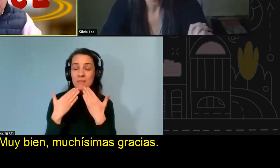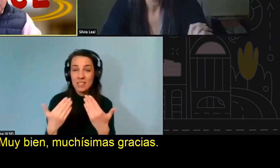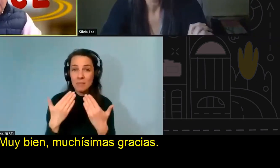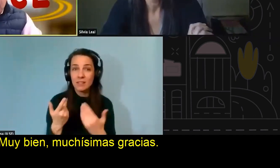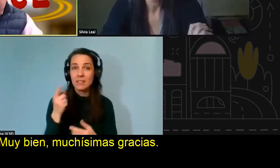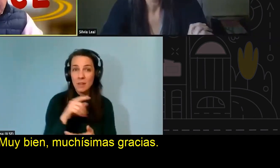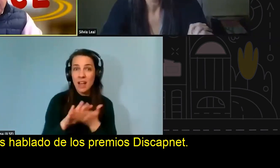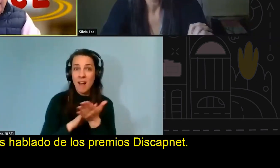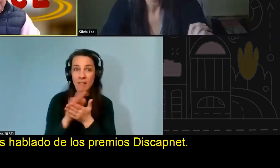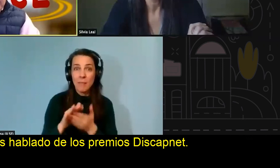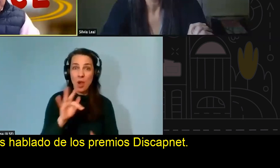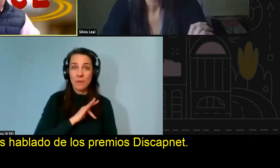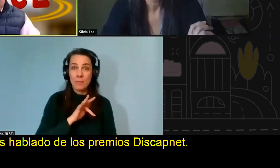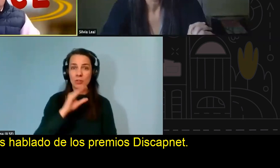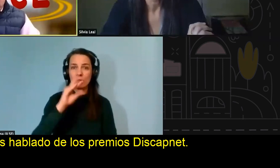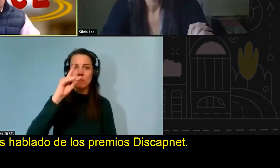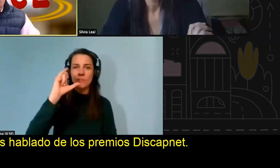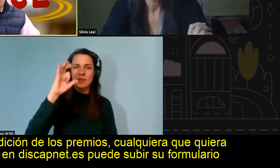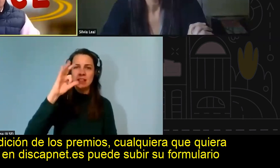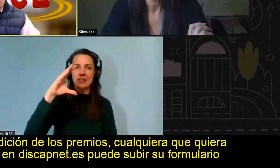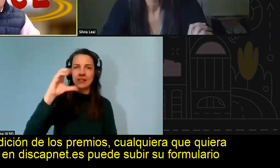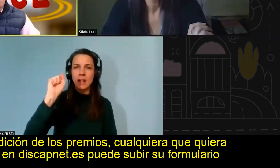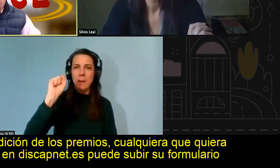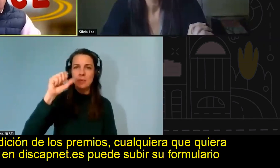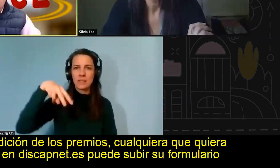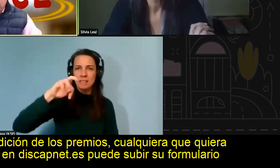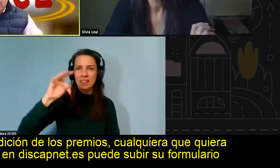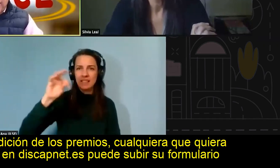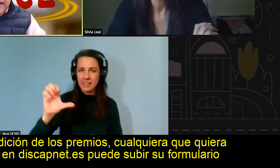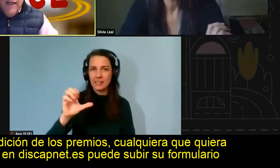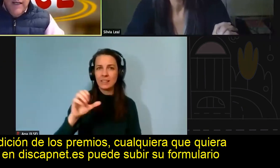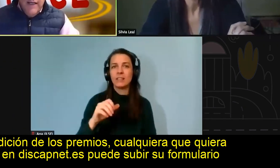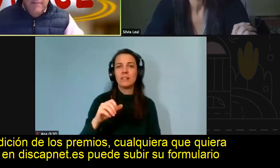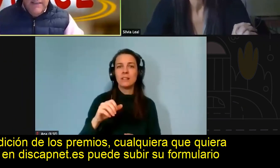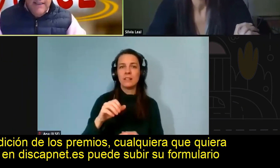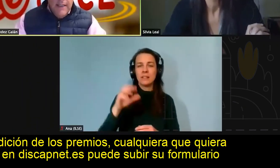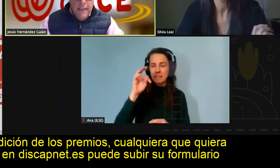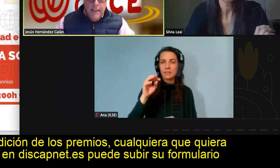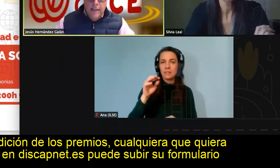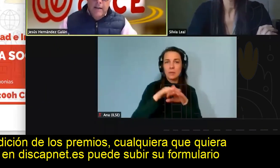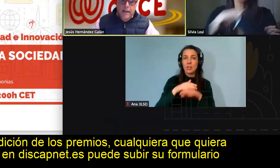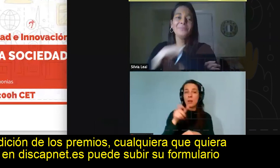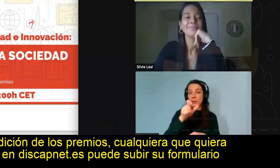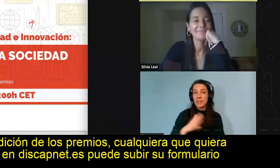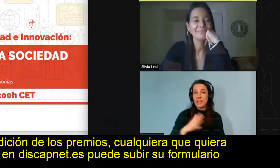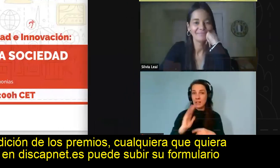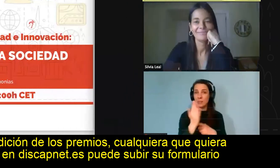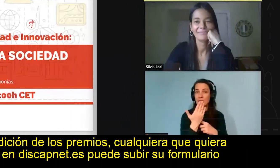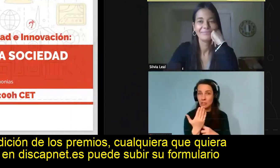de los premios Discapnet, ya están en la próxima edición de los premios. Cualquiera que quiera presentarse en